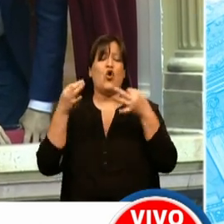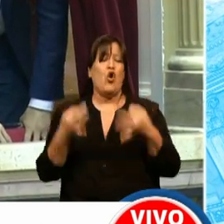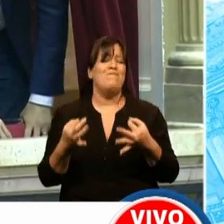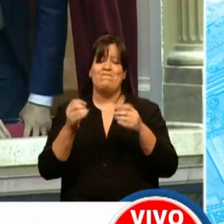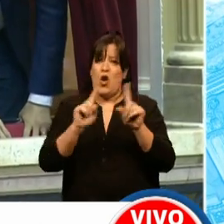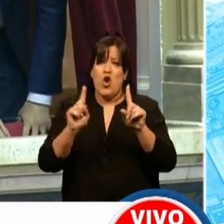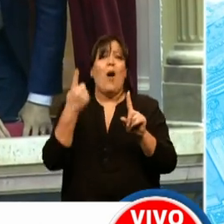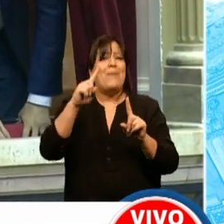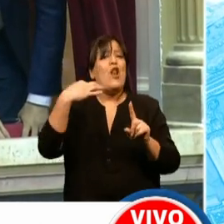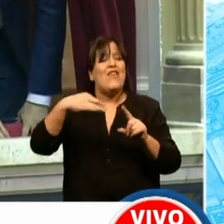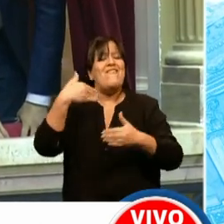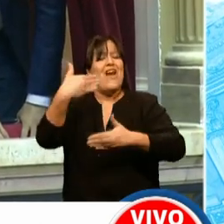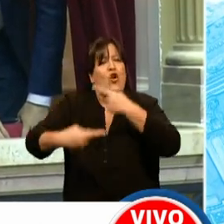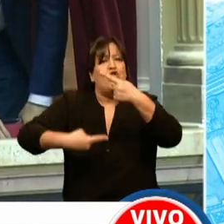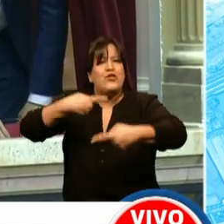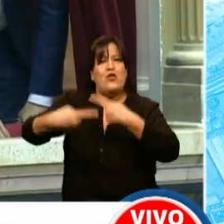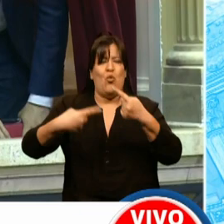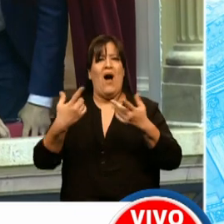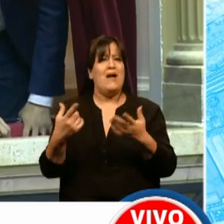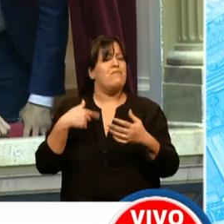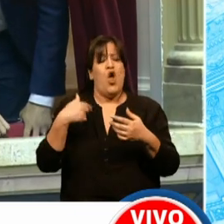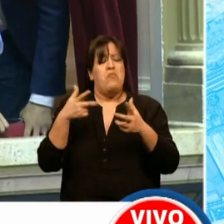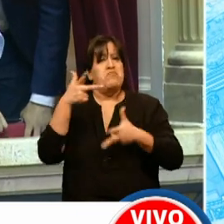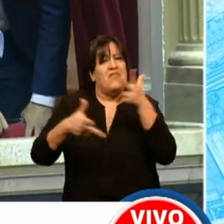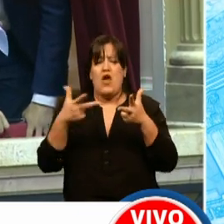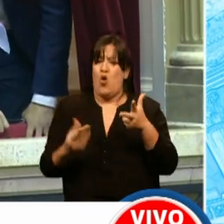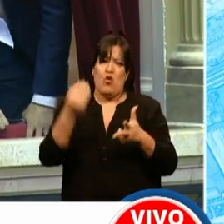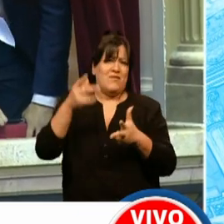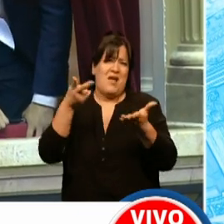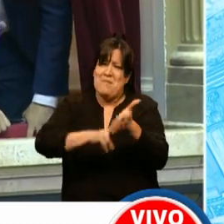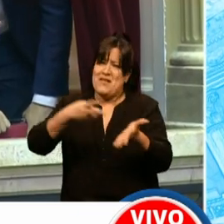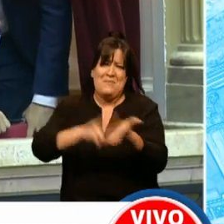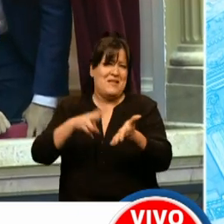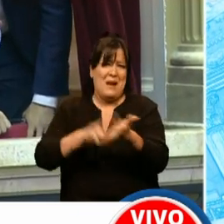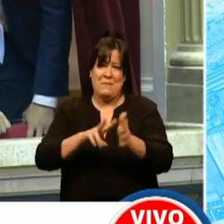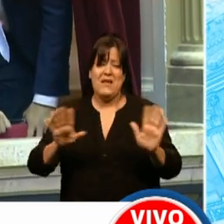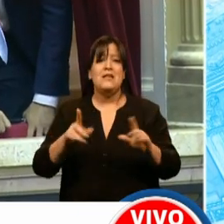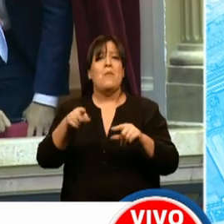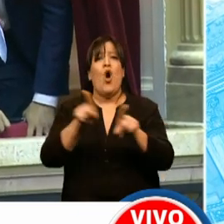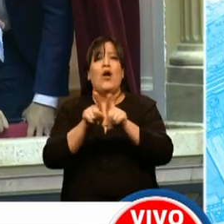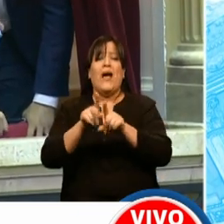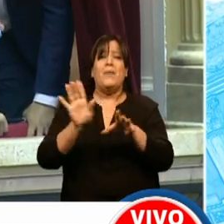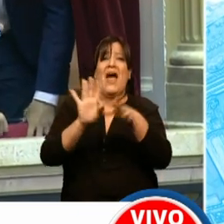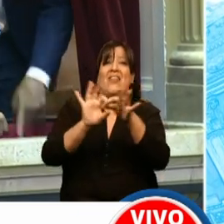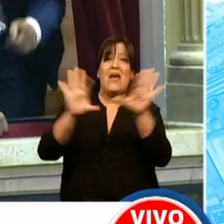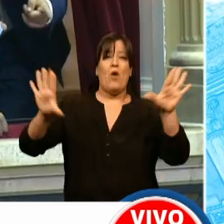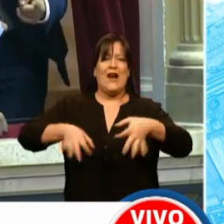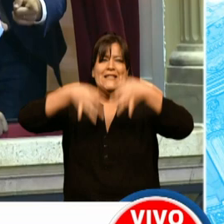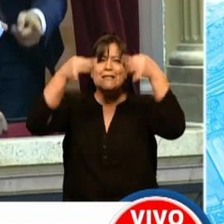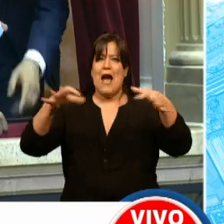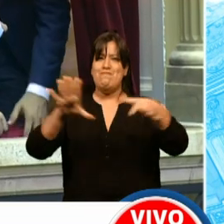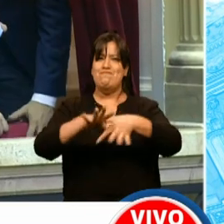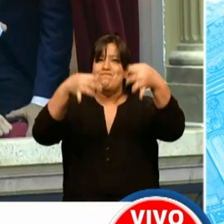porque si los debemos no me voy a cansar de decirlo y porque no vamos a vivir en una democracia plena